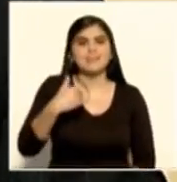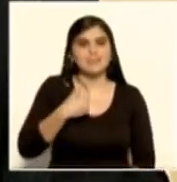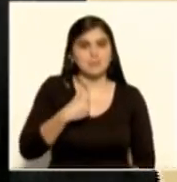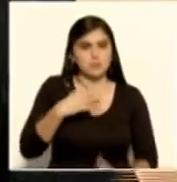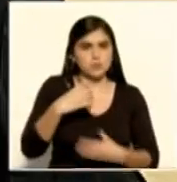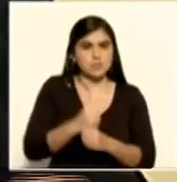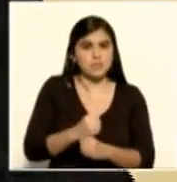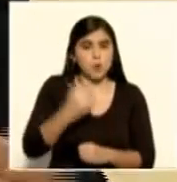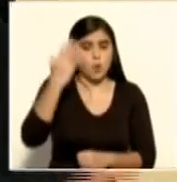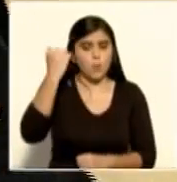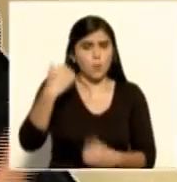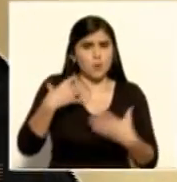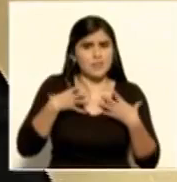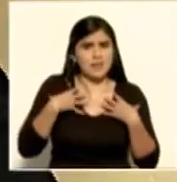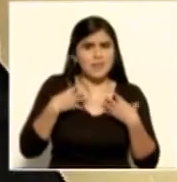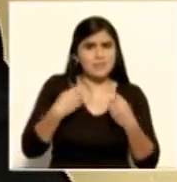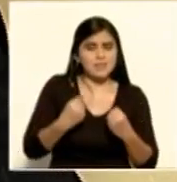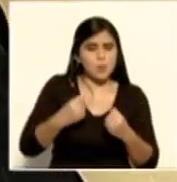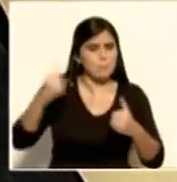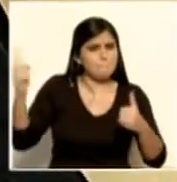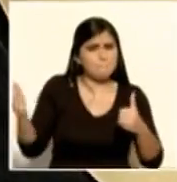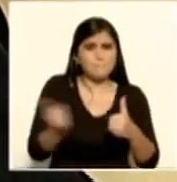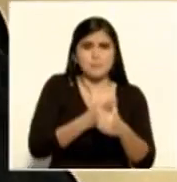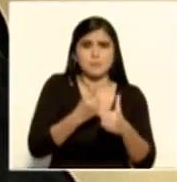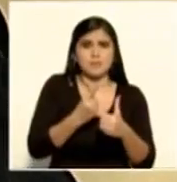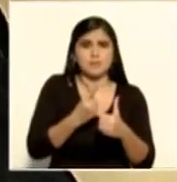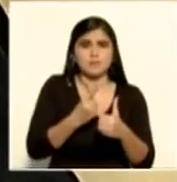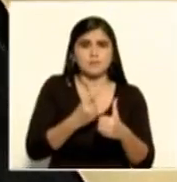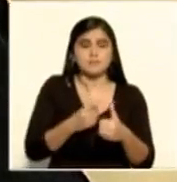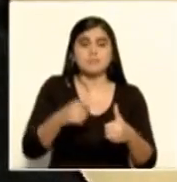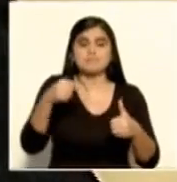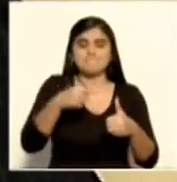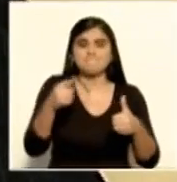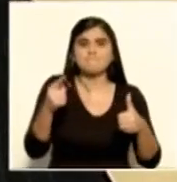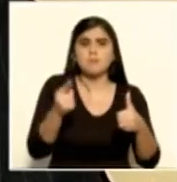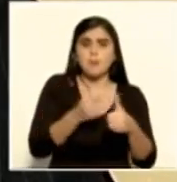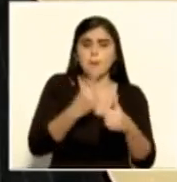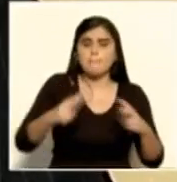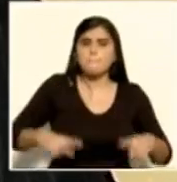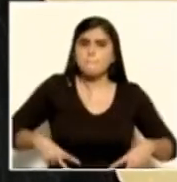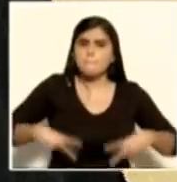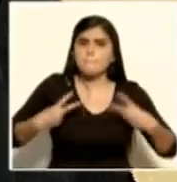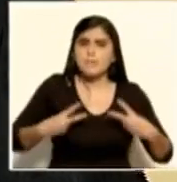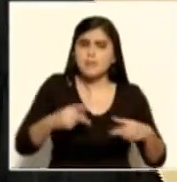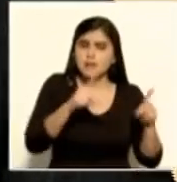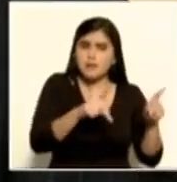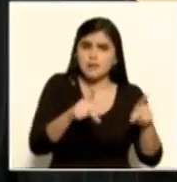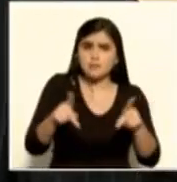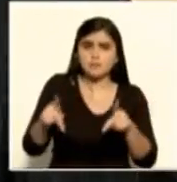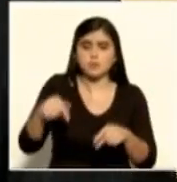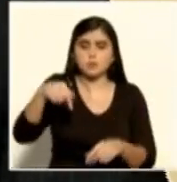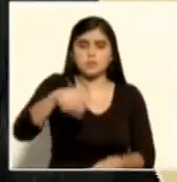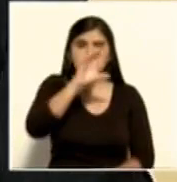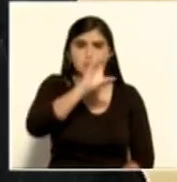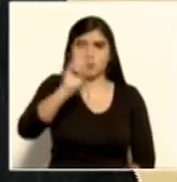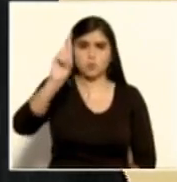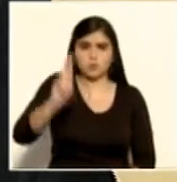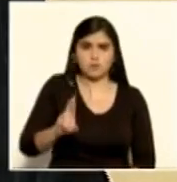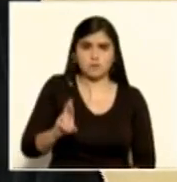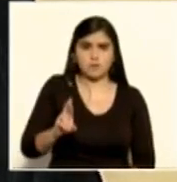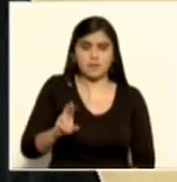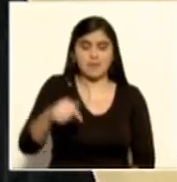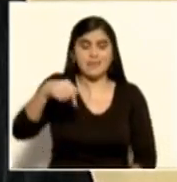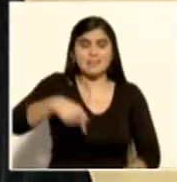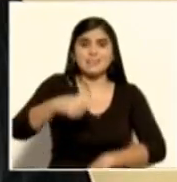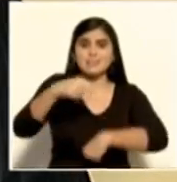primero porque la salud es lo primero y estamos priorizando las vidas de las personas en Costa Rica. Y en